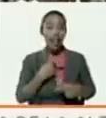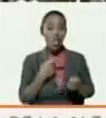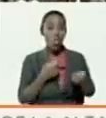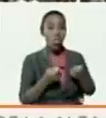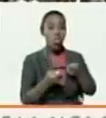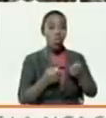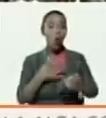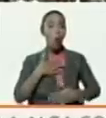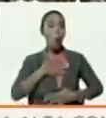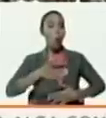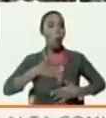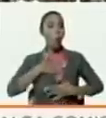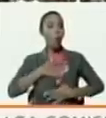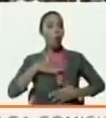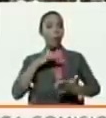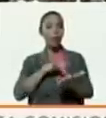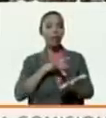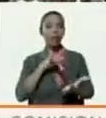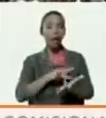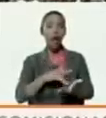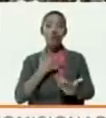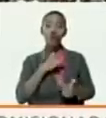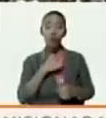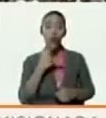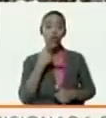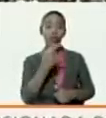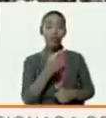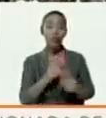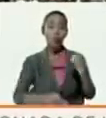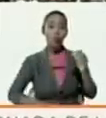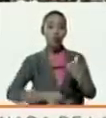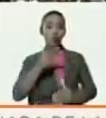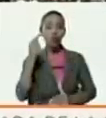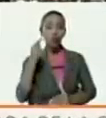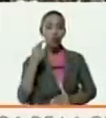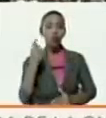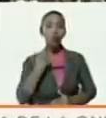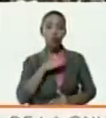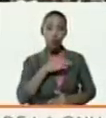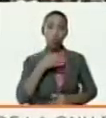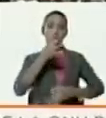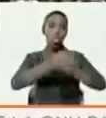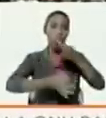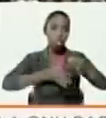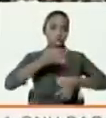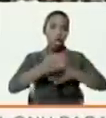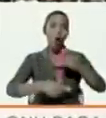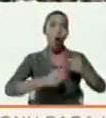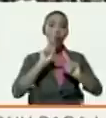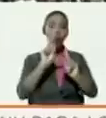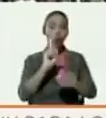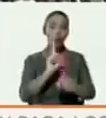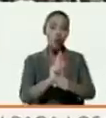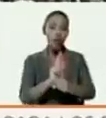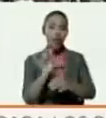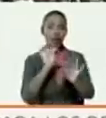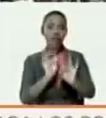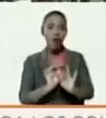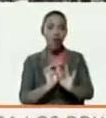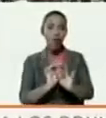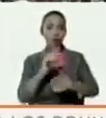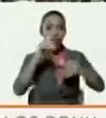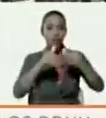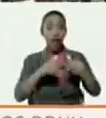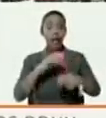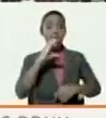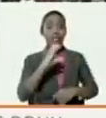sentirse cómodos para participar. Nosotros le hemos dicho más de una vez que la única manera que tienen para ganar elecciones es con votos. no es el CNE el que